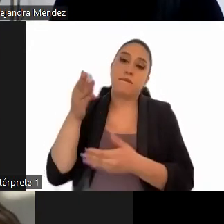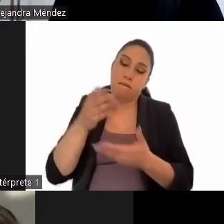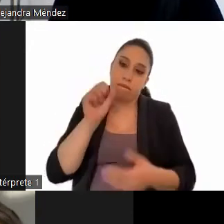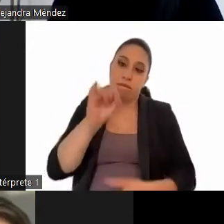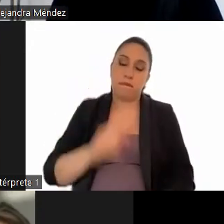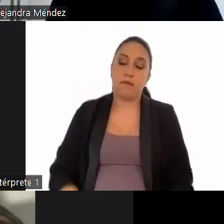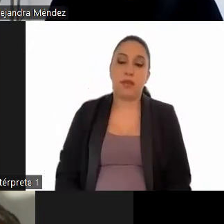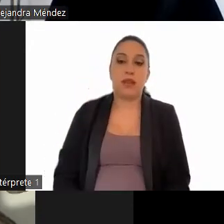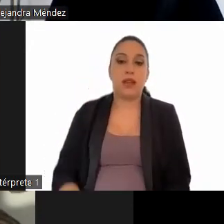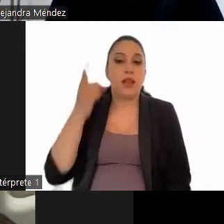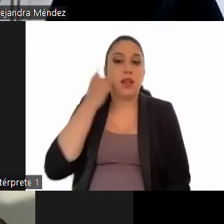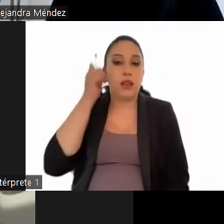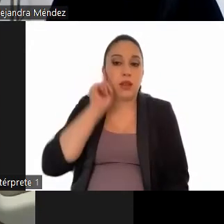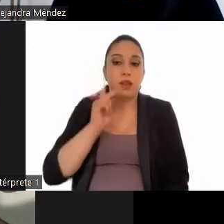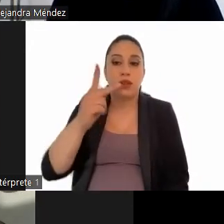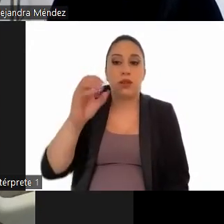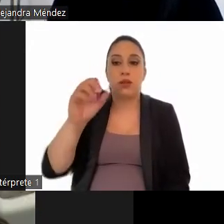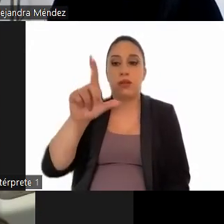Diputada Polibnia Romana Sierra Bárcena.